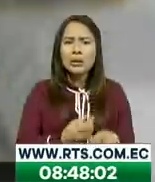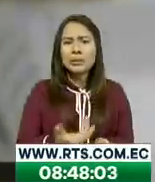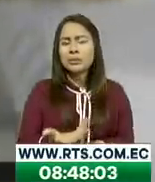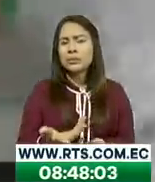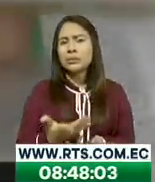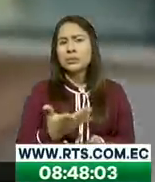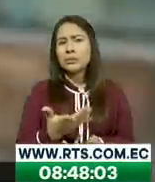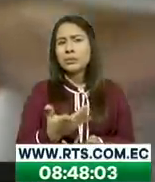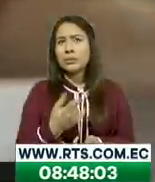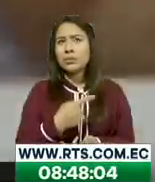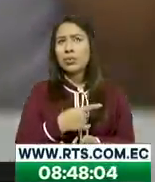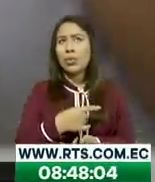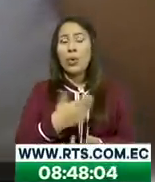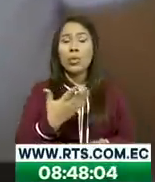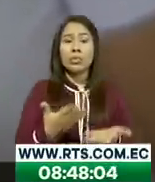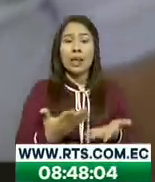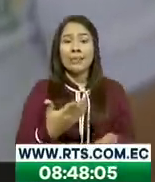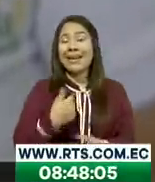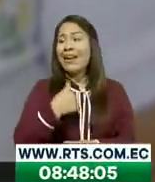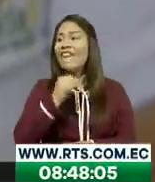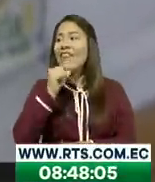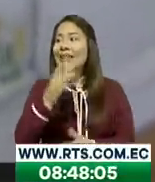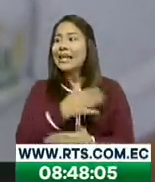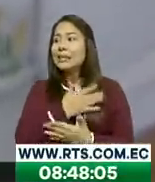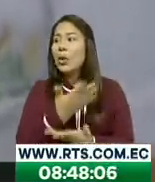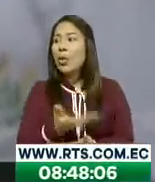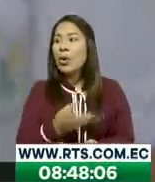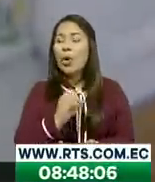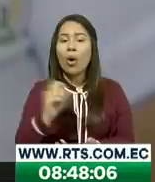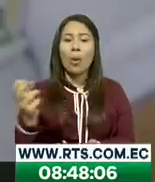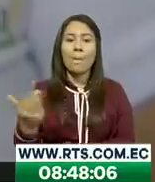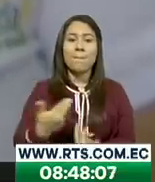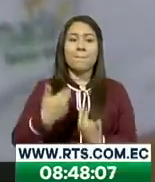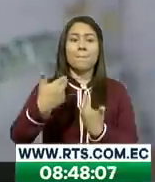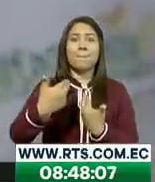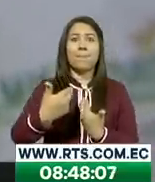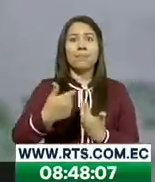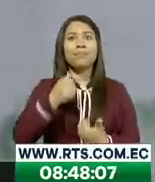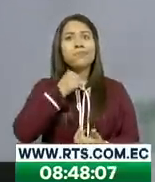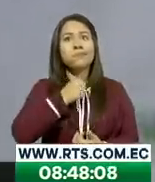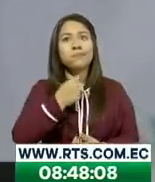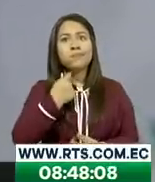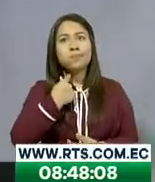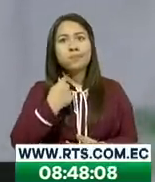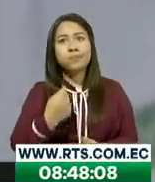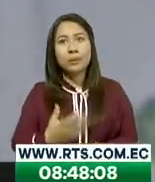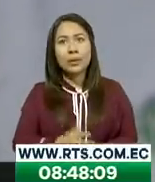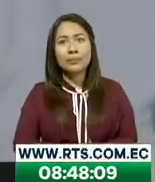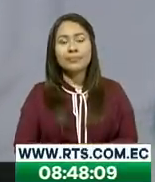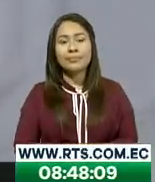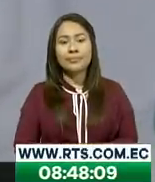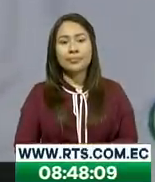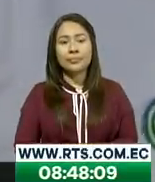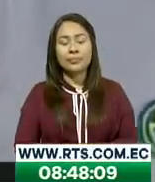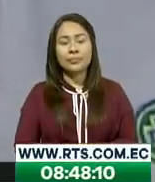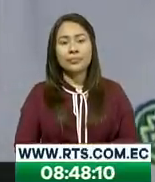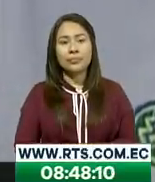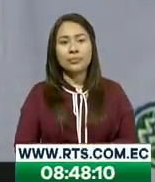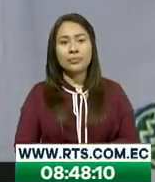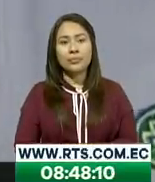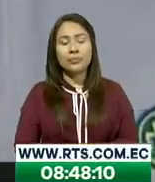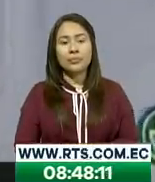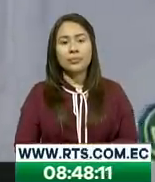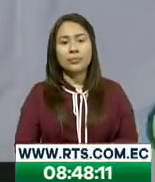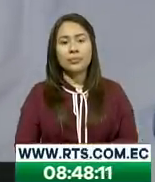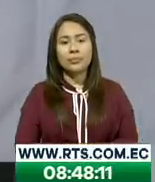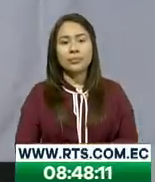no hubiera saludado a nadie, usted hubiera sido víctima de un asalto. Así es, me hubiese asaltado el delincuente.